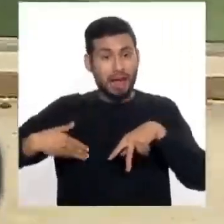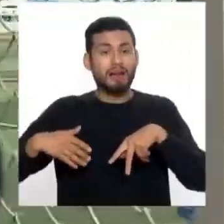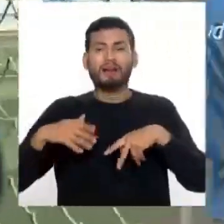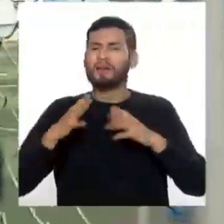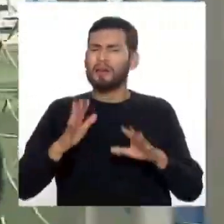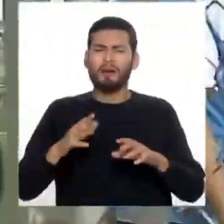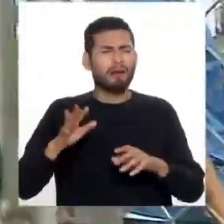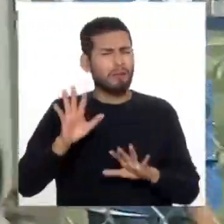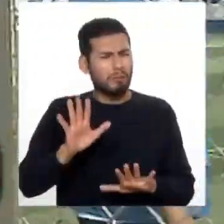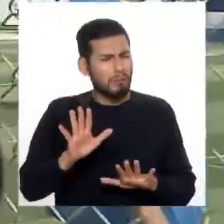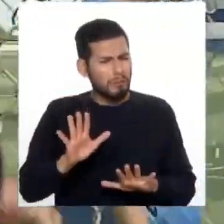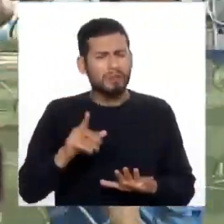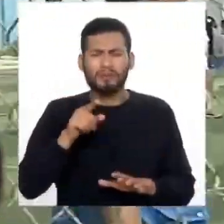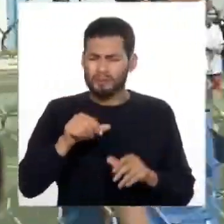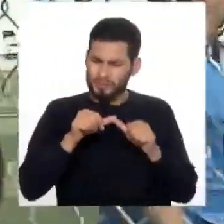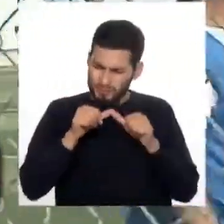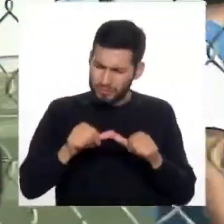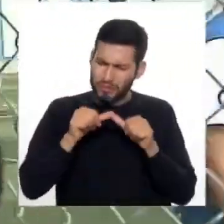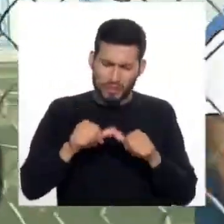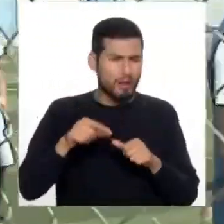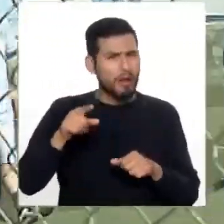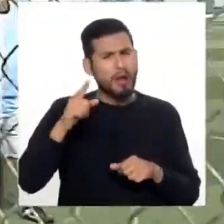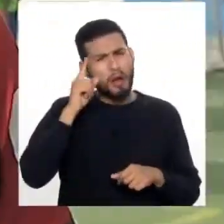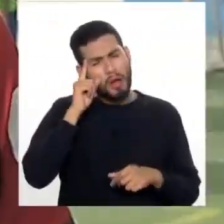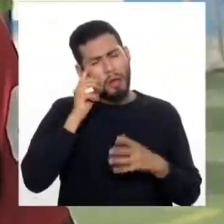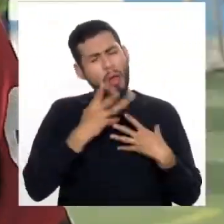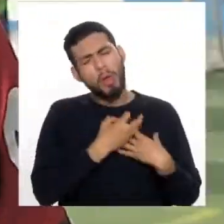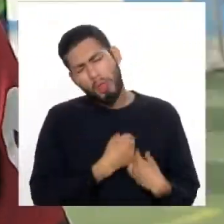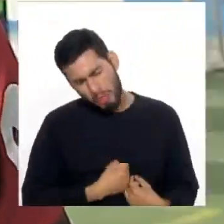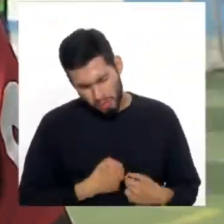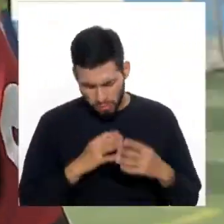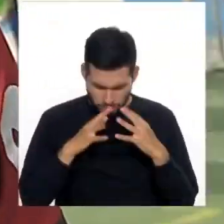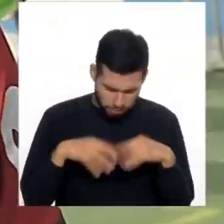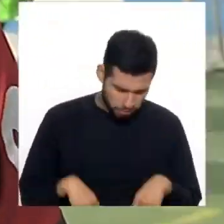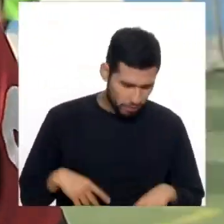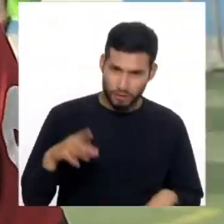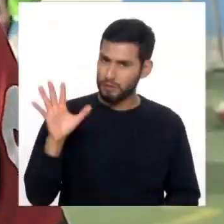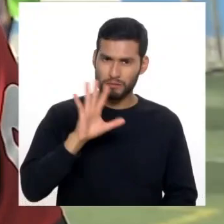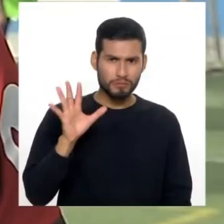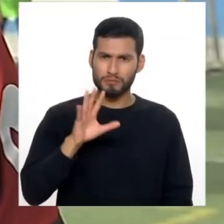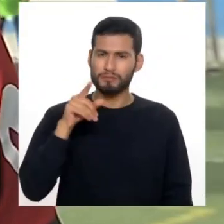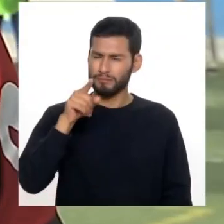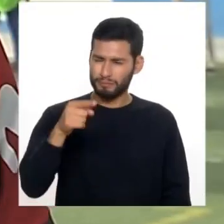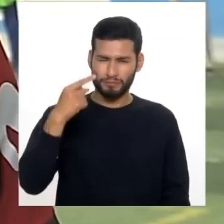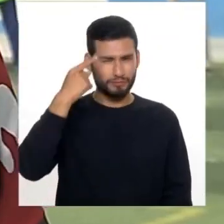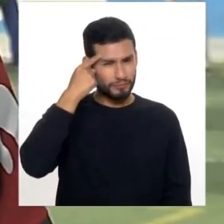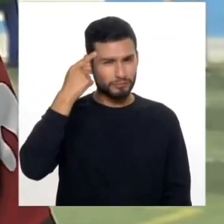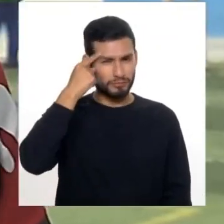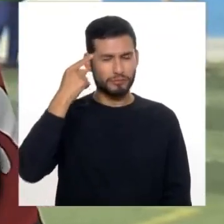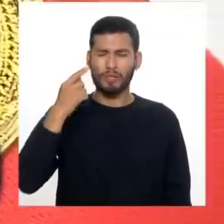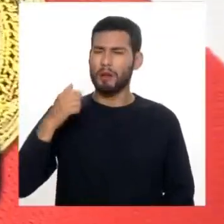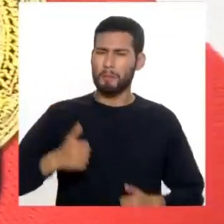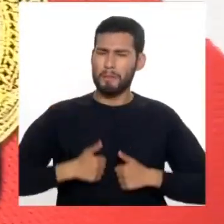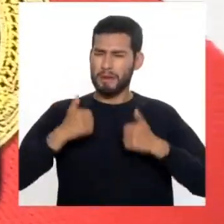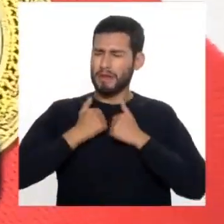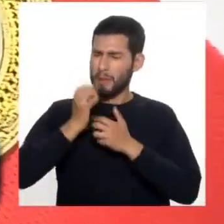que siempre sigan adelante, no se derrumben, siempre piensen en lo lindo que es la